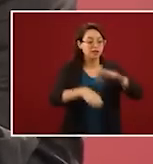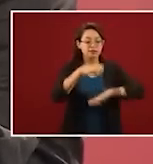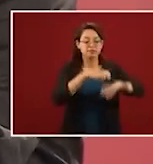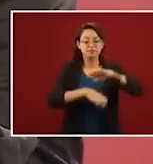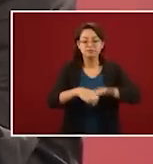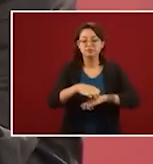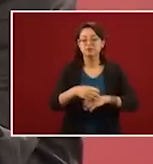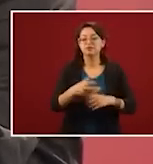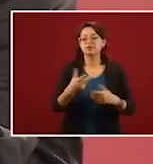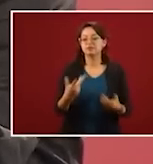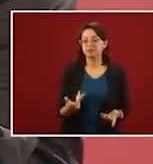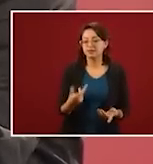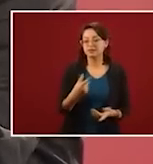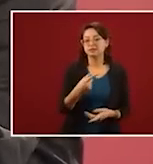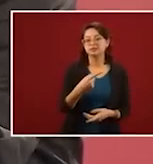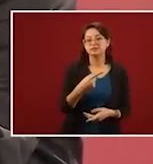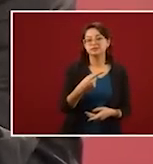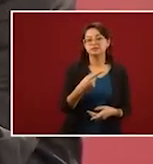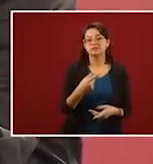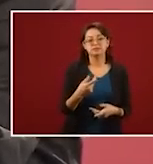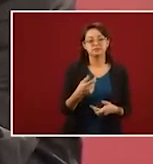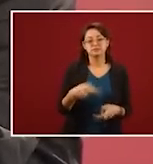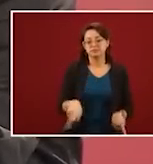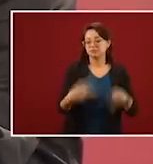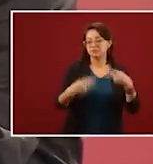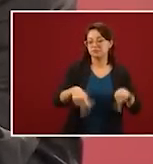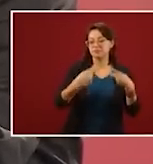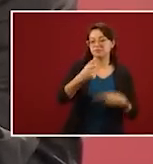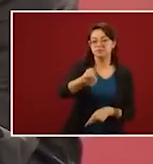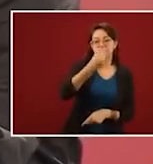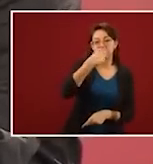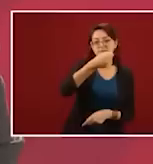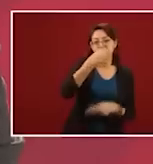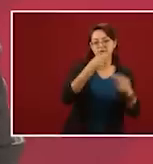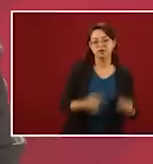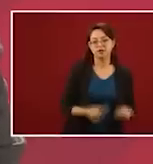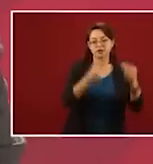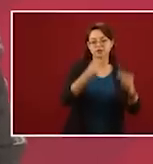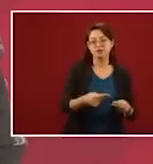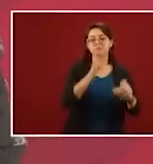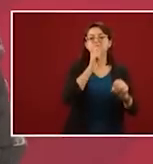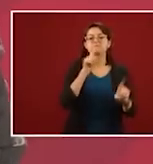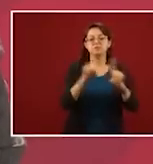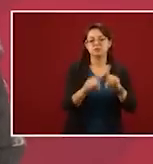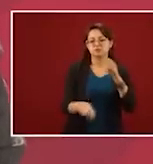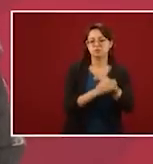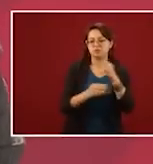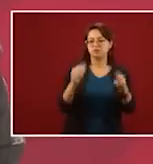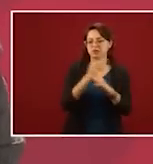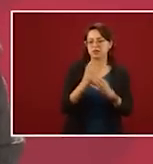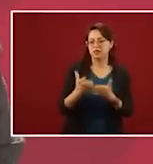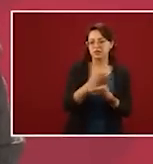venta de medicamentos, de materiales de curación,